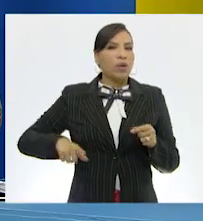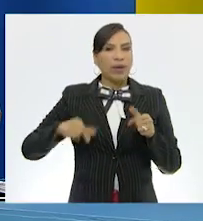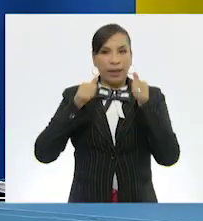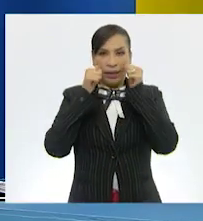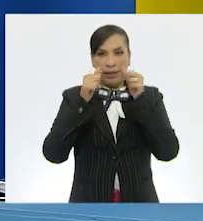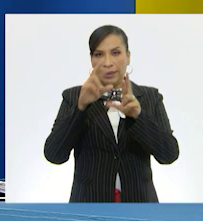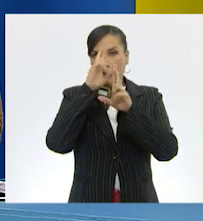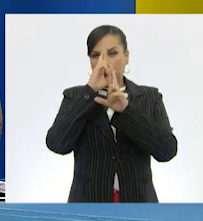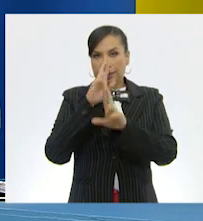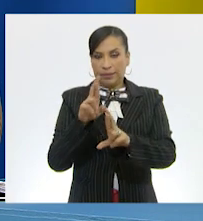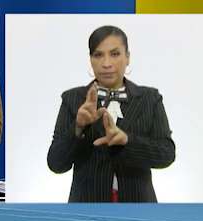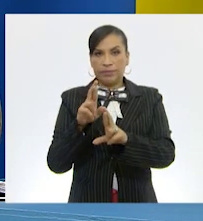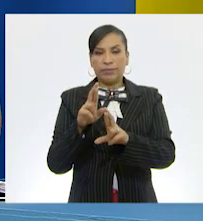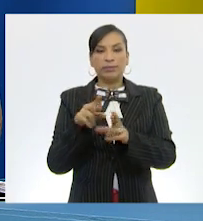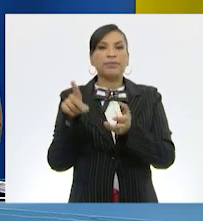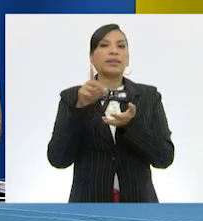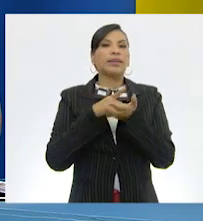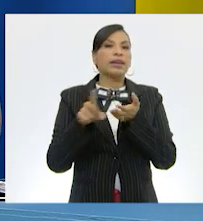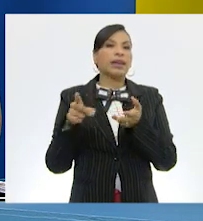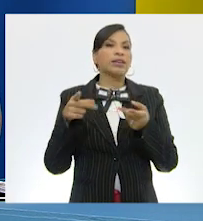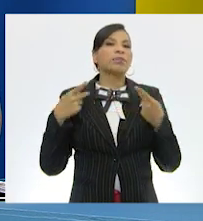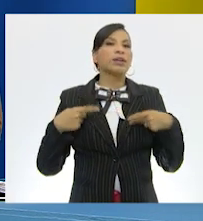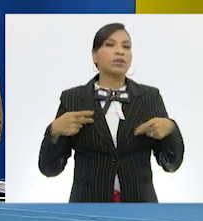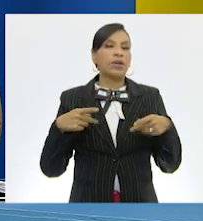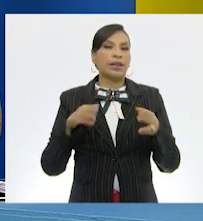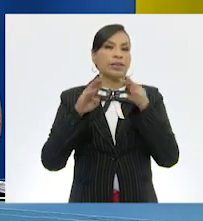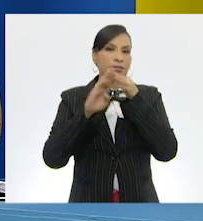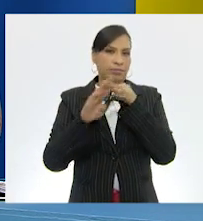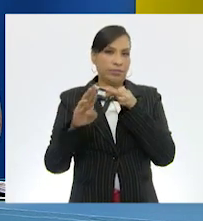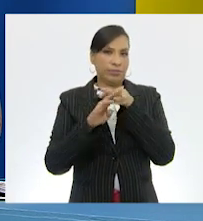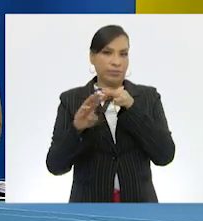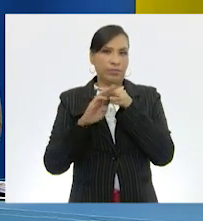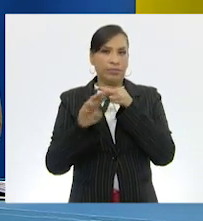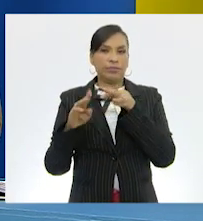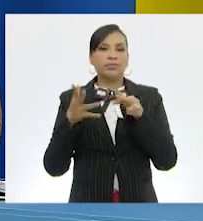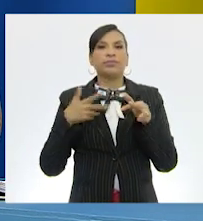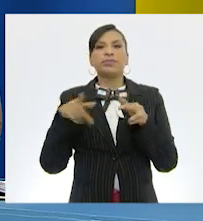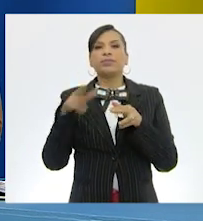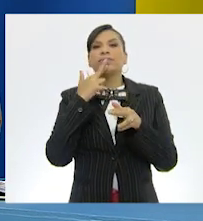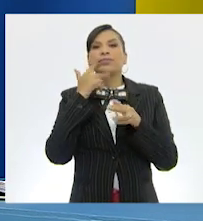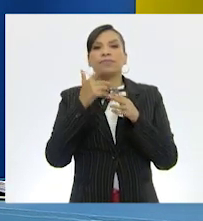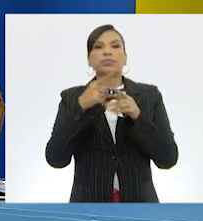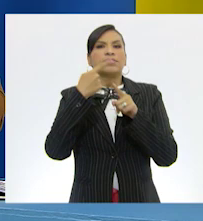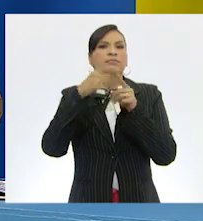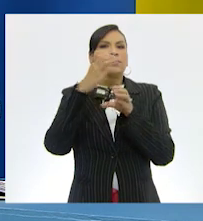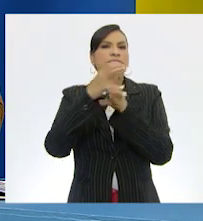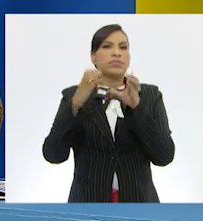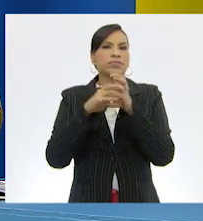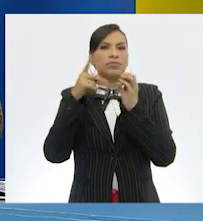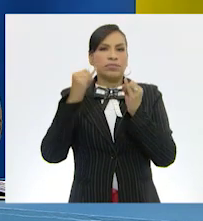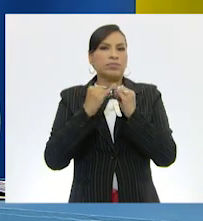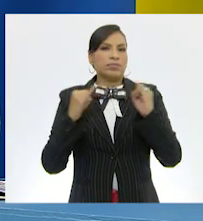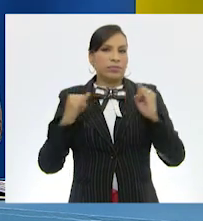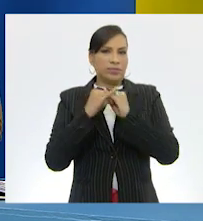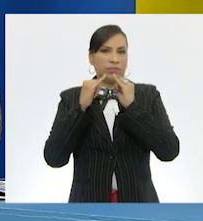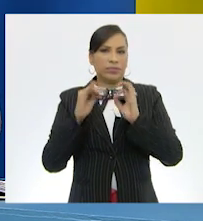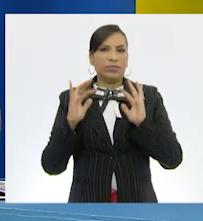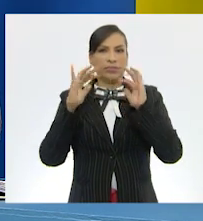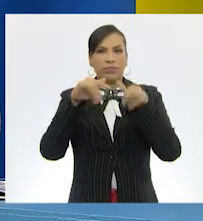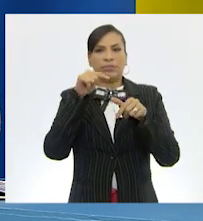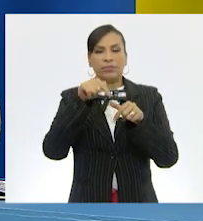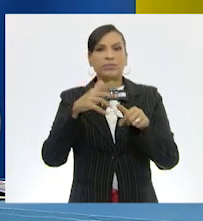atiendan y respeten los derechos de los migrantes, que cuenten con una infraestructura institucional que